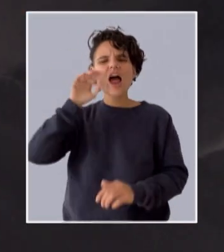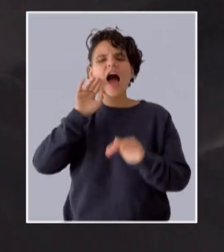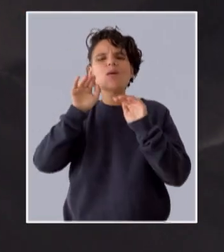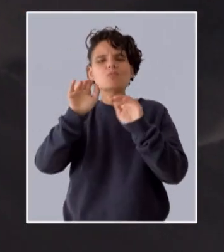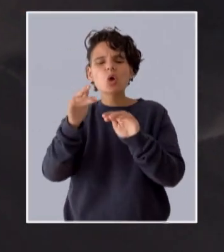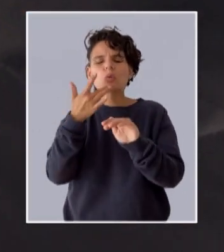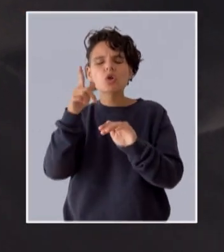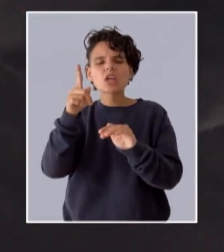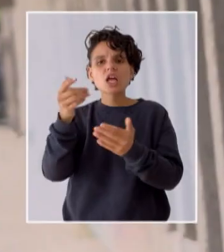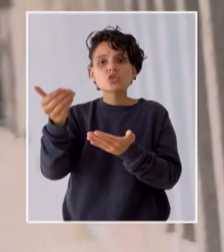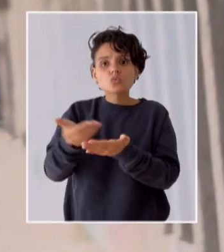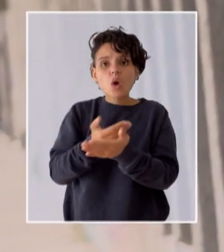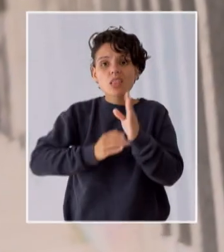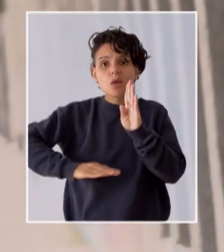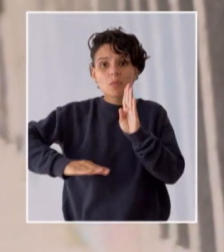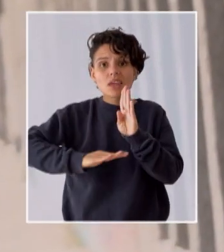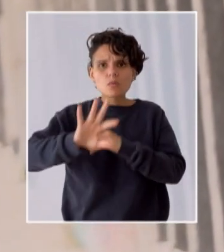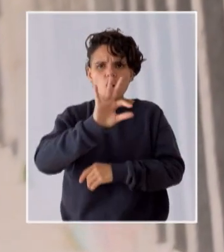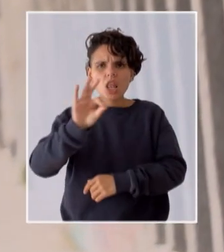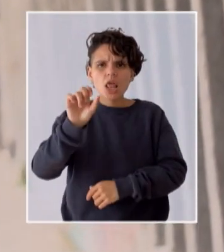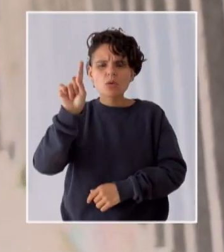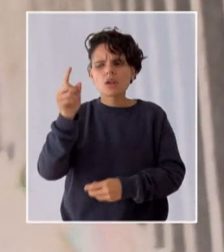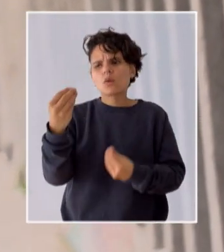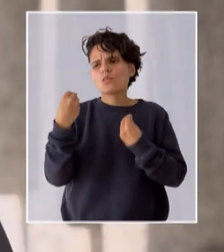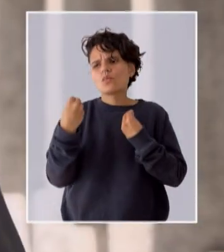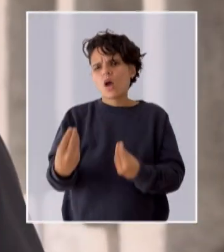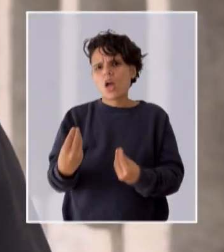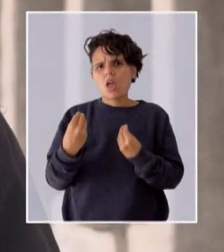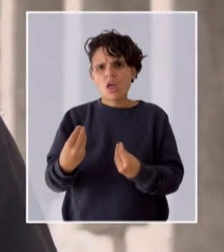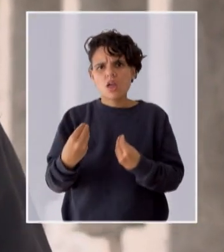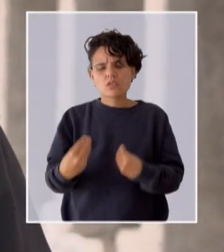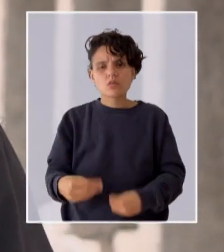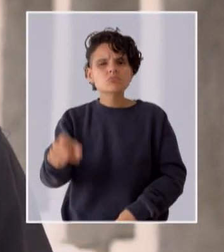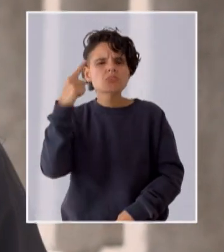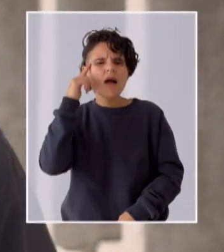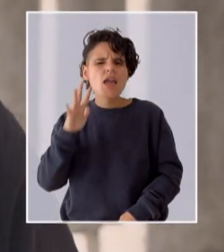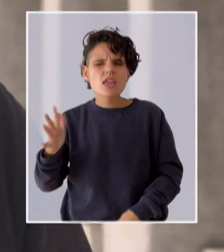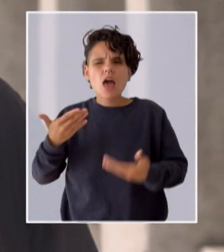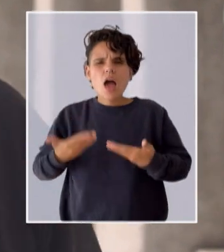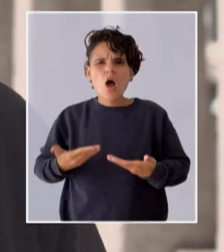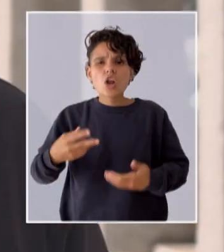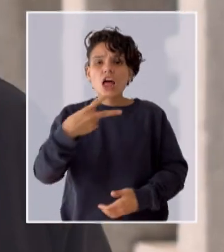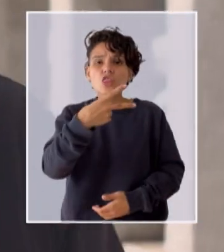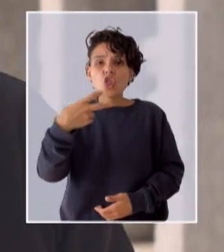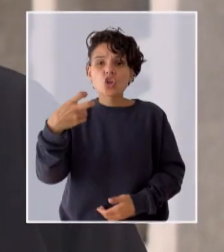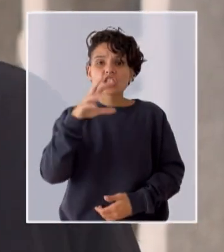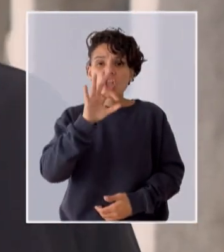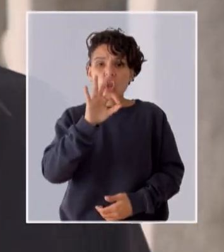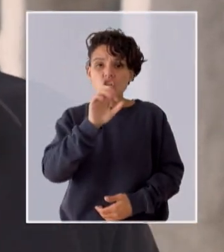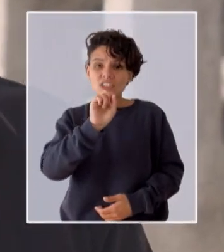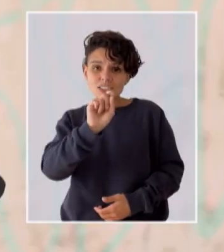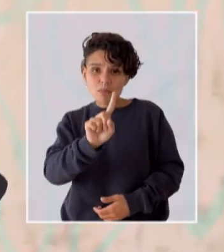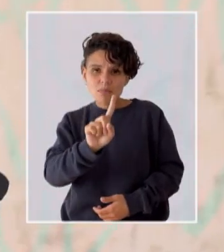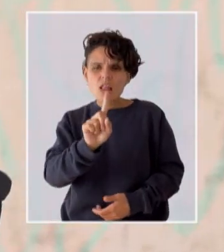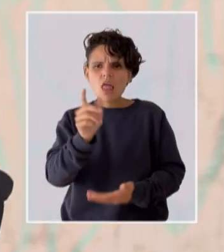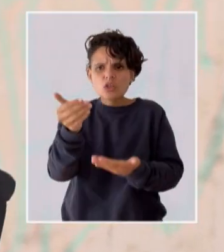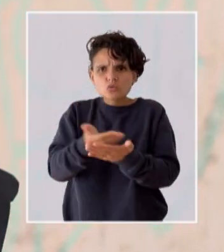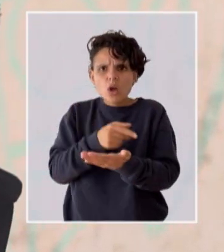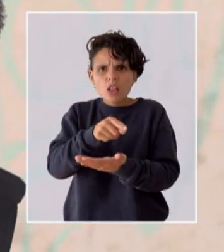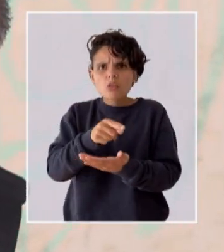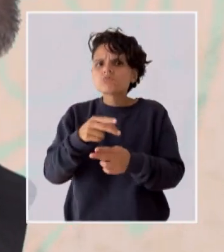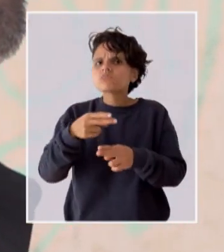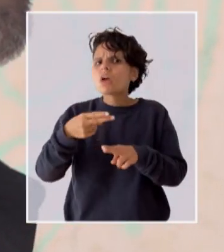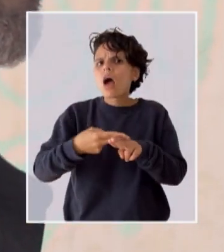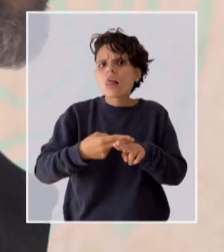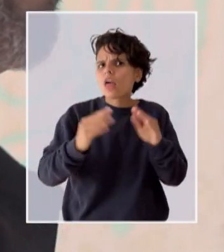un sueldo mínimo de 500 mil pesos sería bastante bueno. ¿Por qué? Porque si tú te das cuenta, 280 mil pesos solamente te puedes gastar en un arriendo.